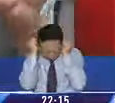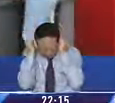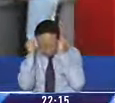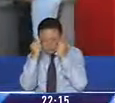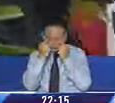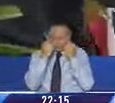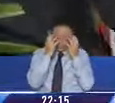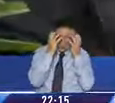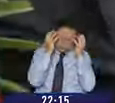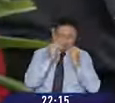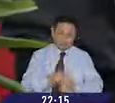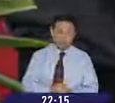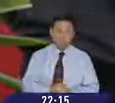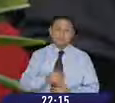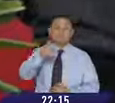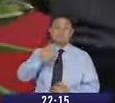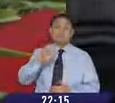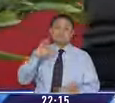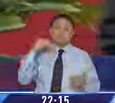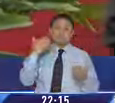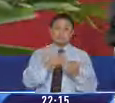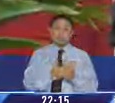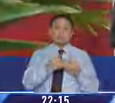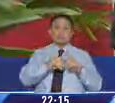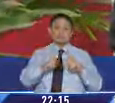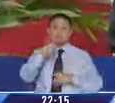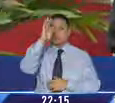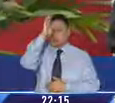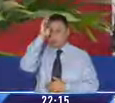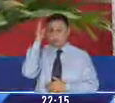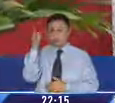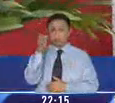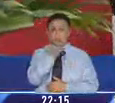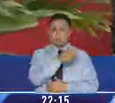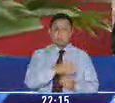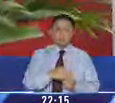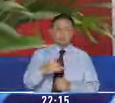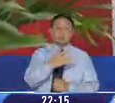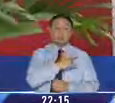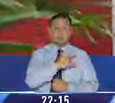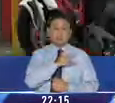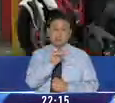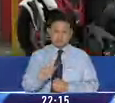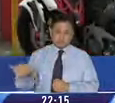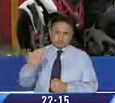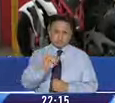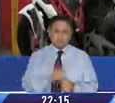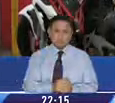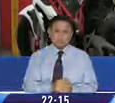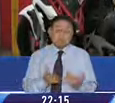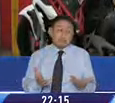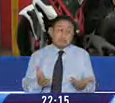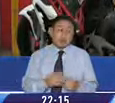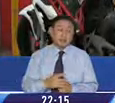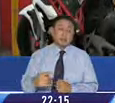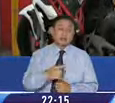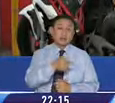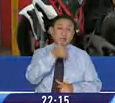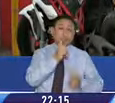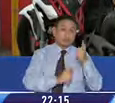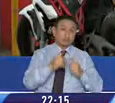se rebotan. Los pacientes han ido llegando a diferentes casas de salud, la mayoría con síntomas similares. La conclusión, que tomaron